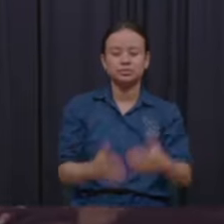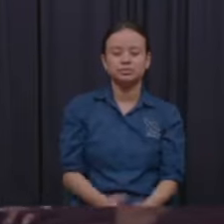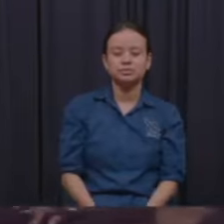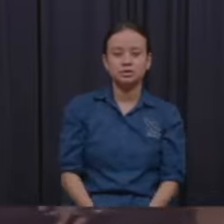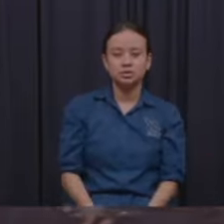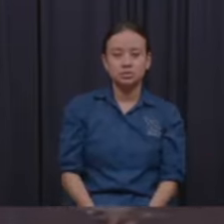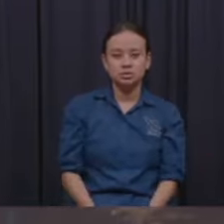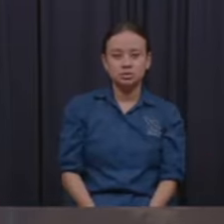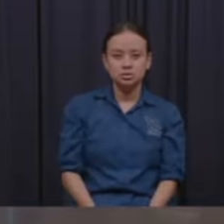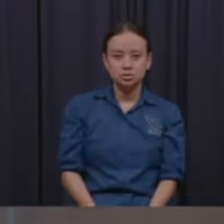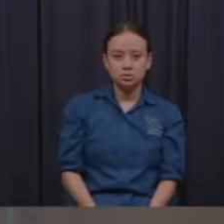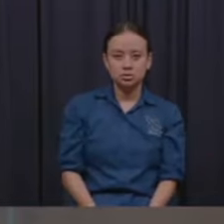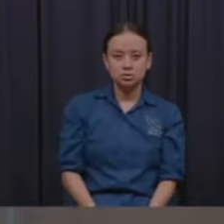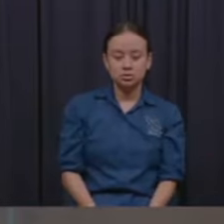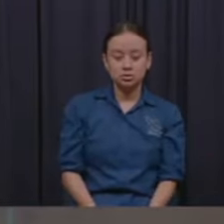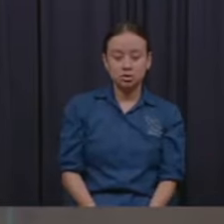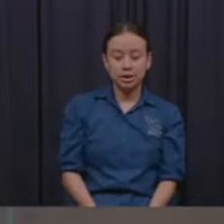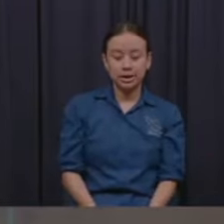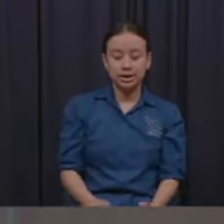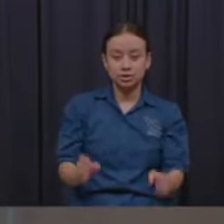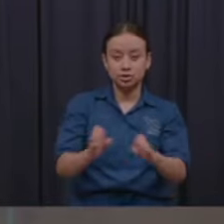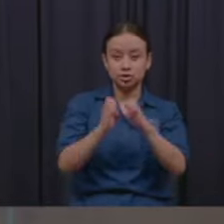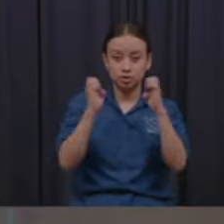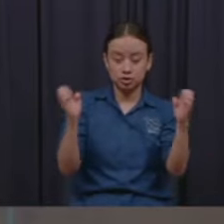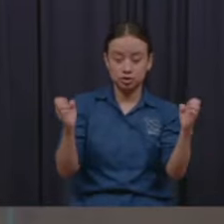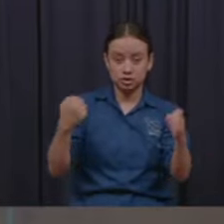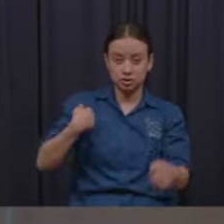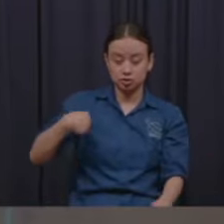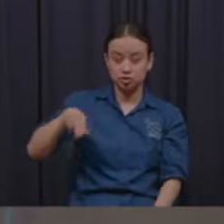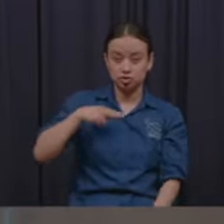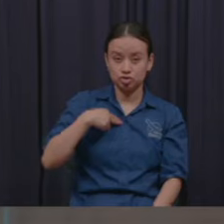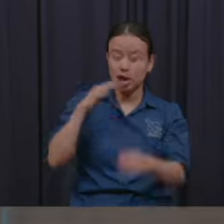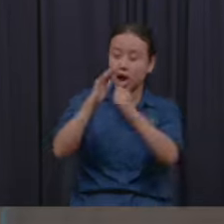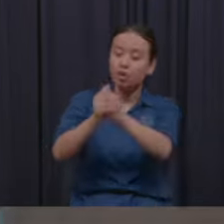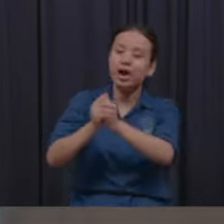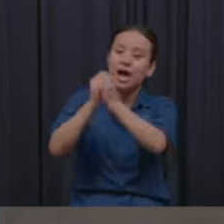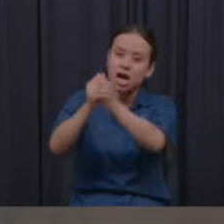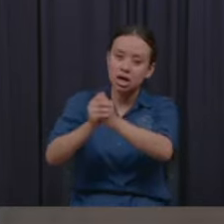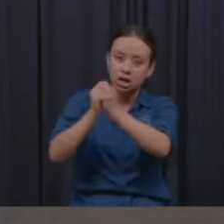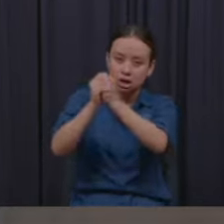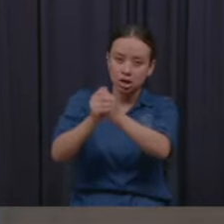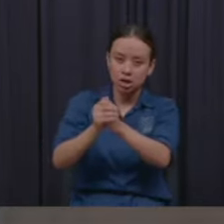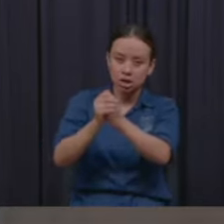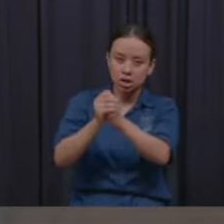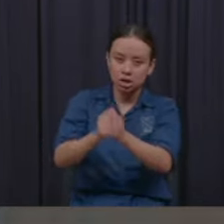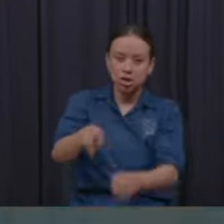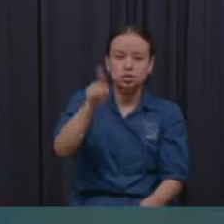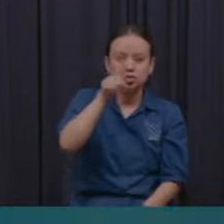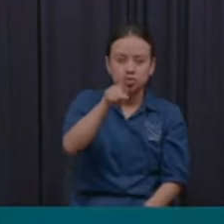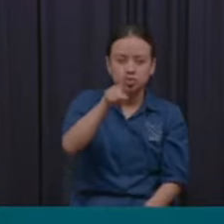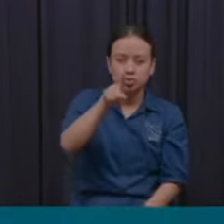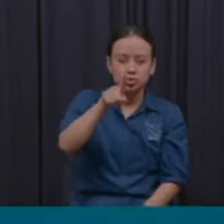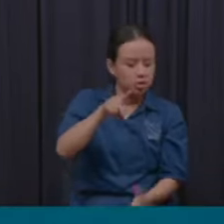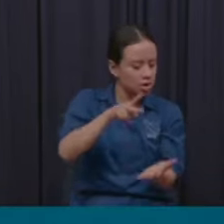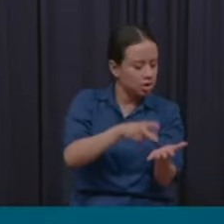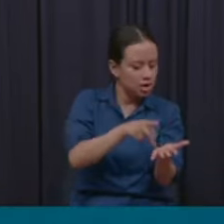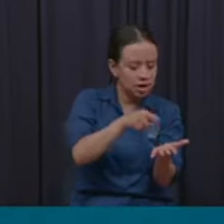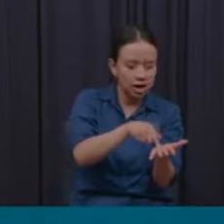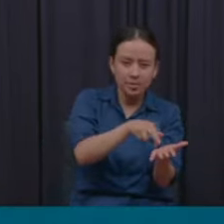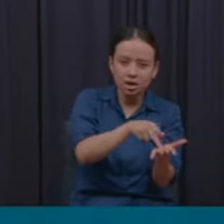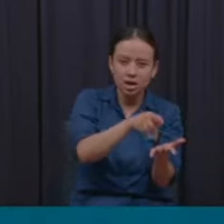Entonces, vamos a orar por este proyecto. Haga una caminata por su